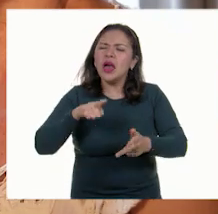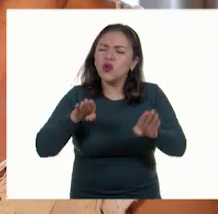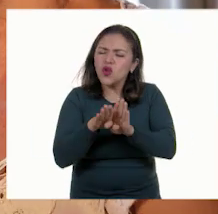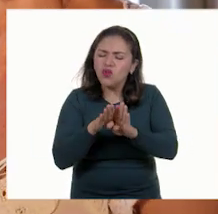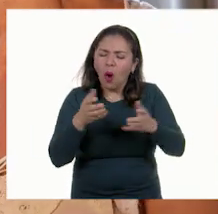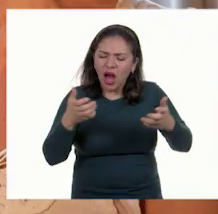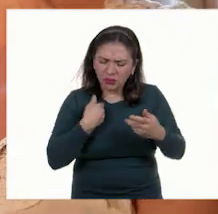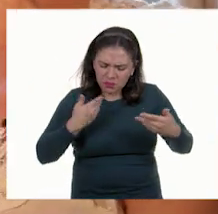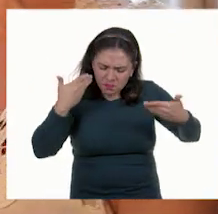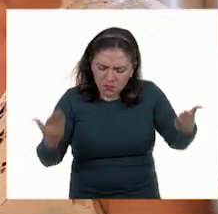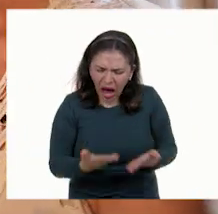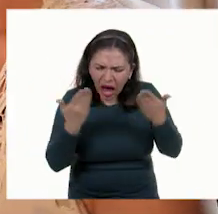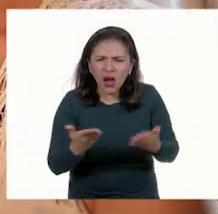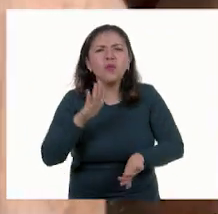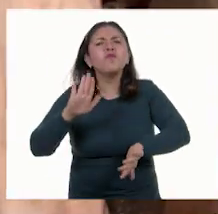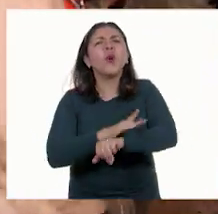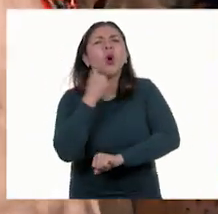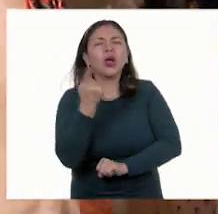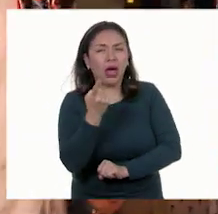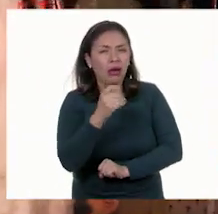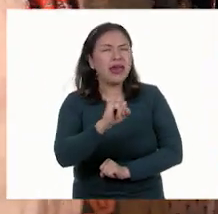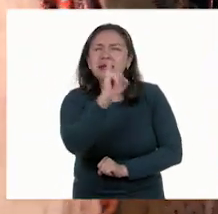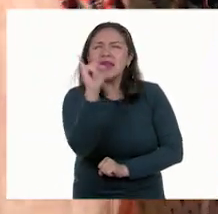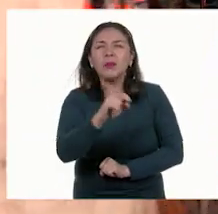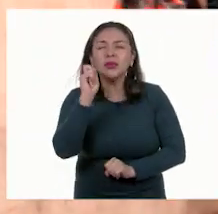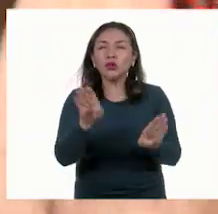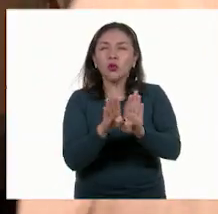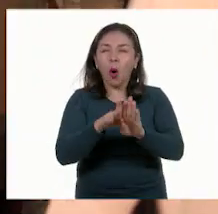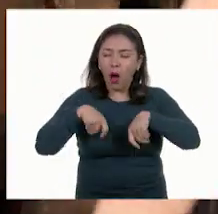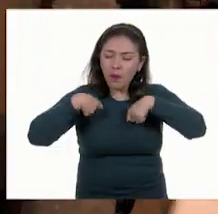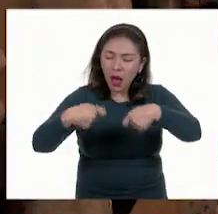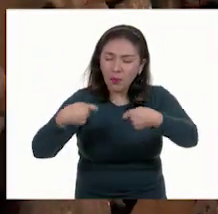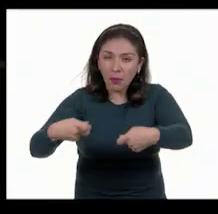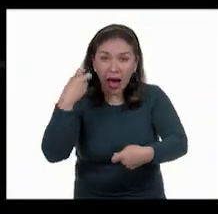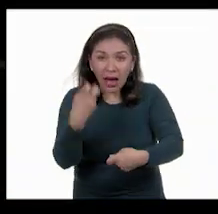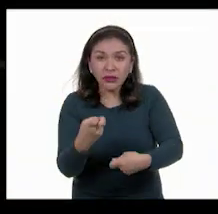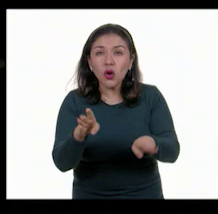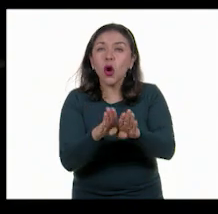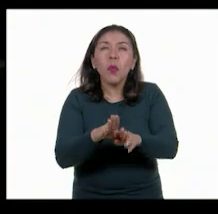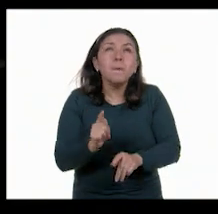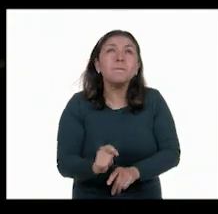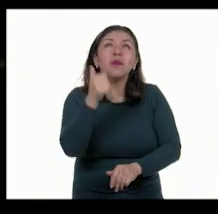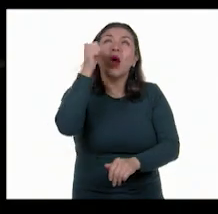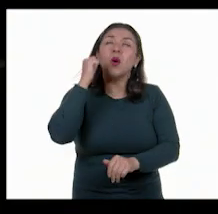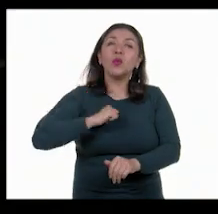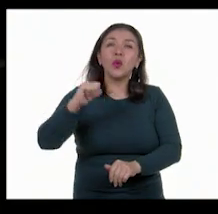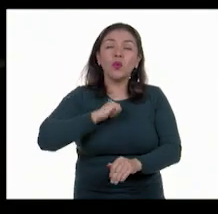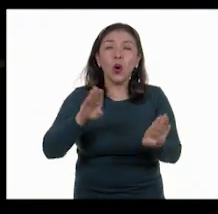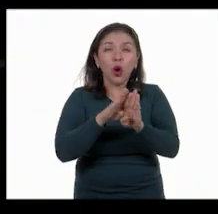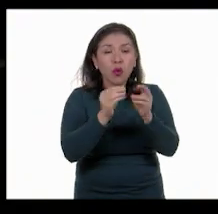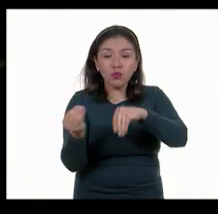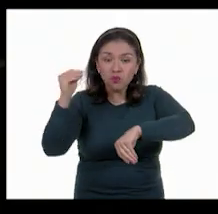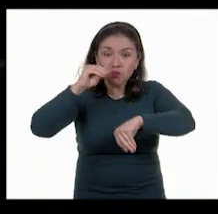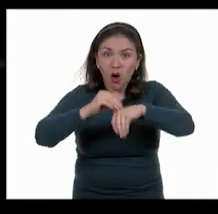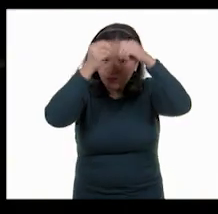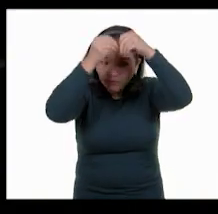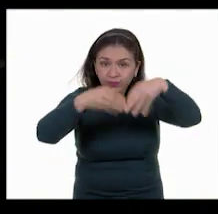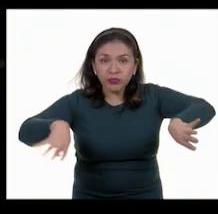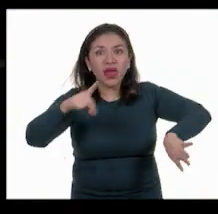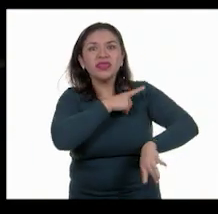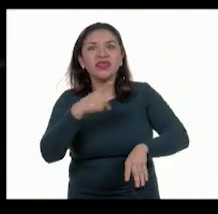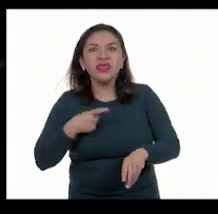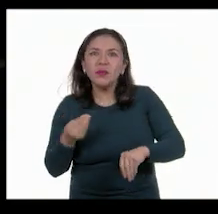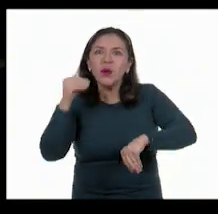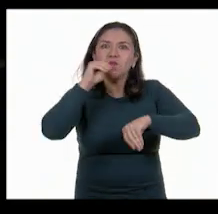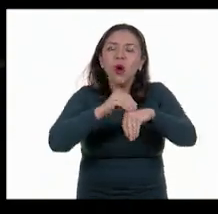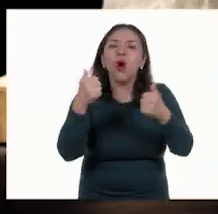haciendo. Nunca podrá ser la tradición folclórica tal como es. A la hora de llevarla a un escenario la tienes que contener entre